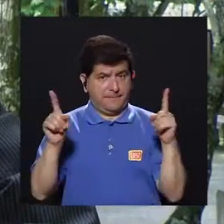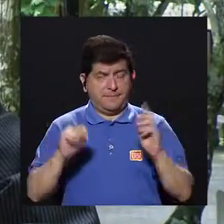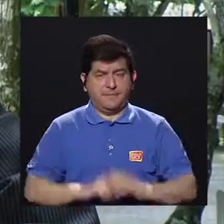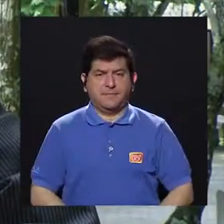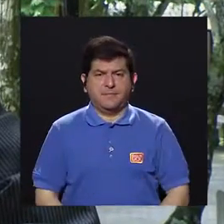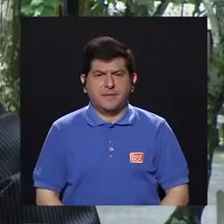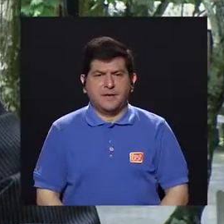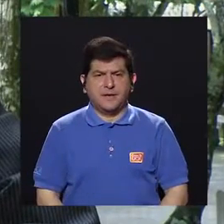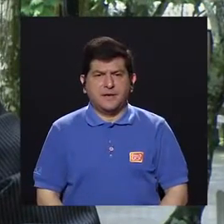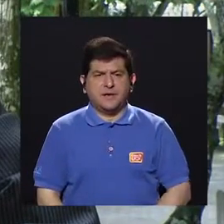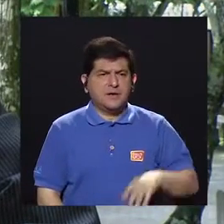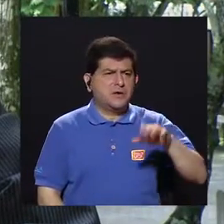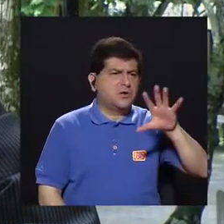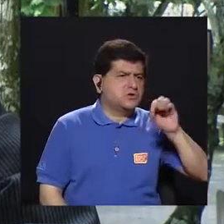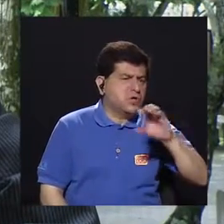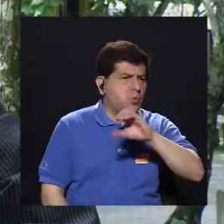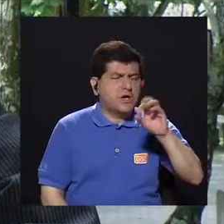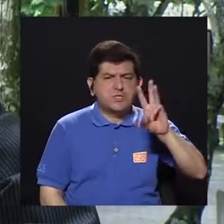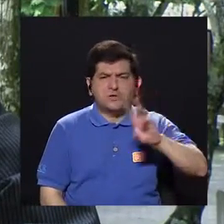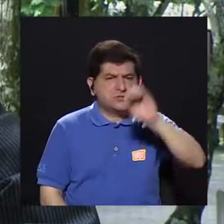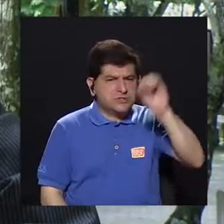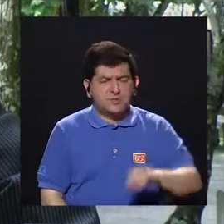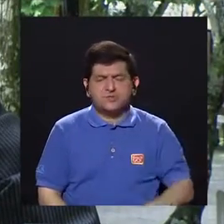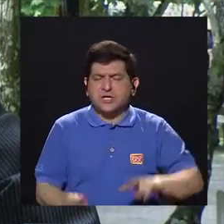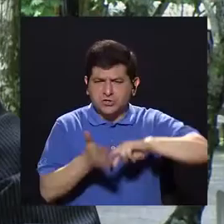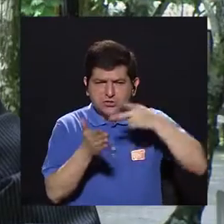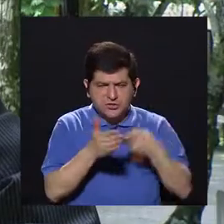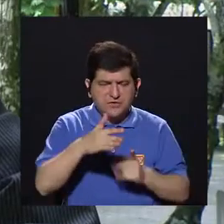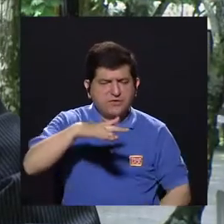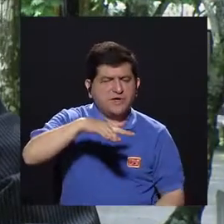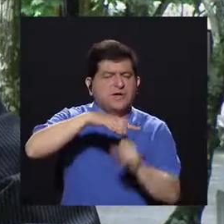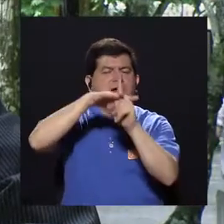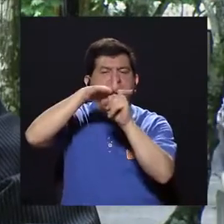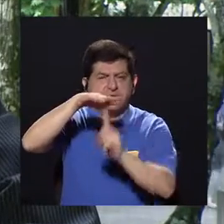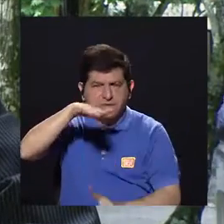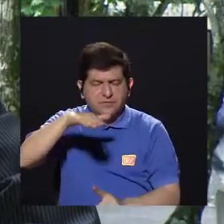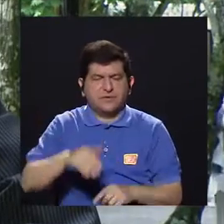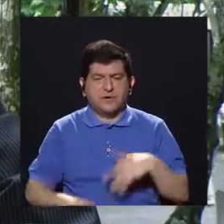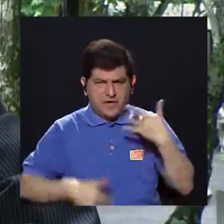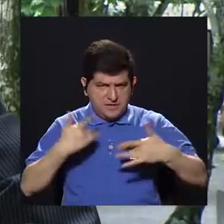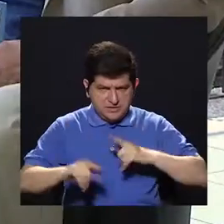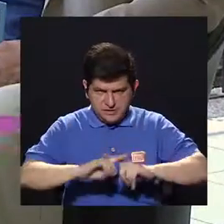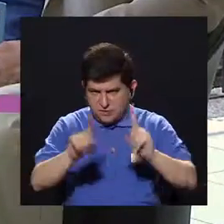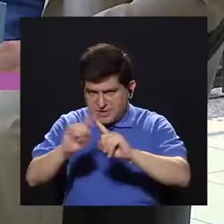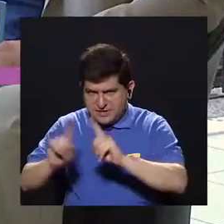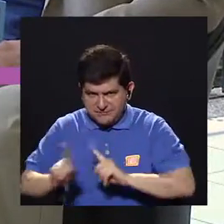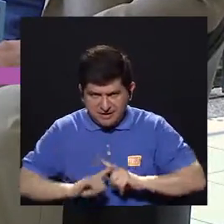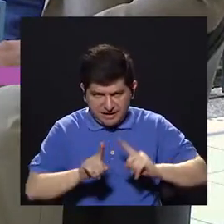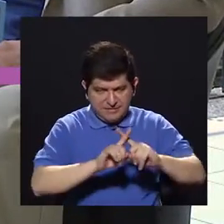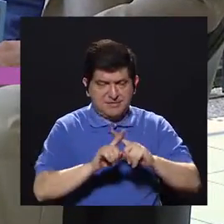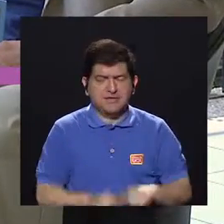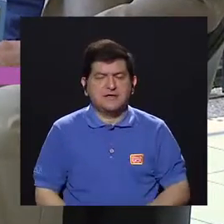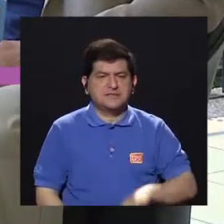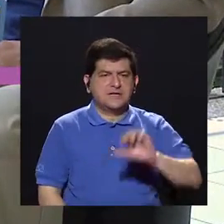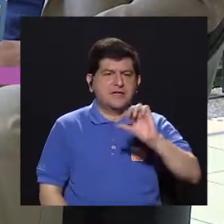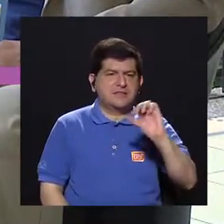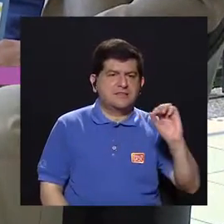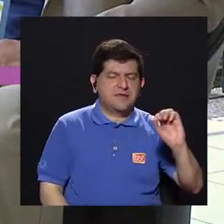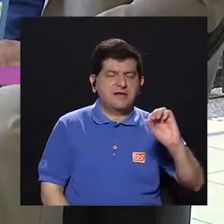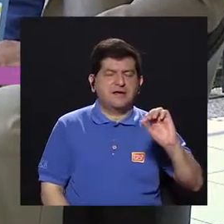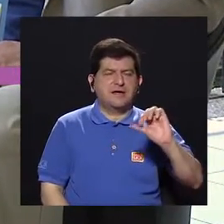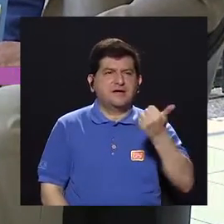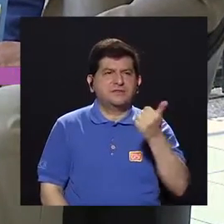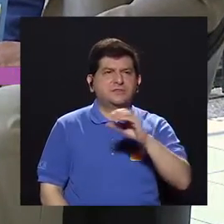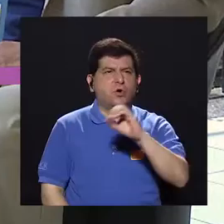brote y remisión, o sea que da un síntoma y se va y aparece otro, en un 10-15% hay un cuadro que se llama